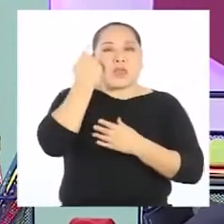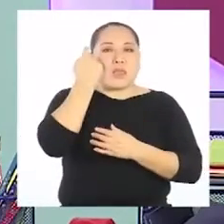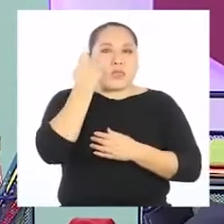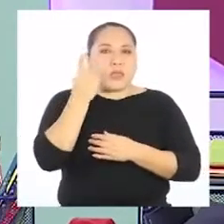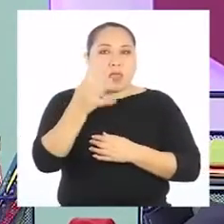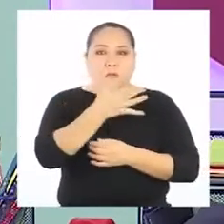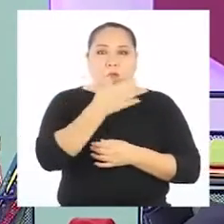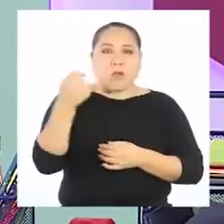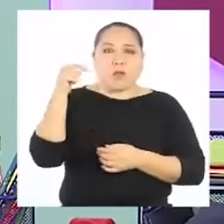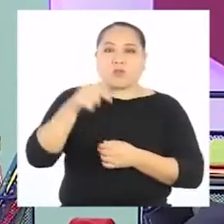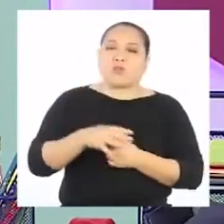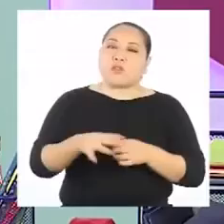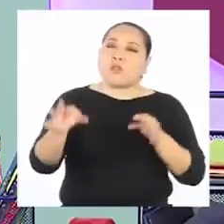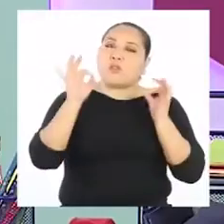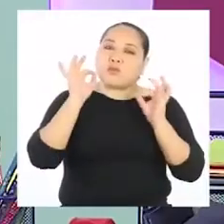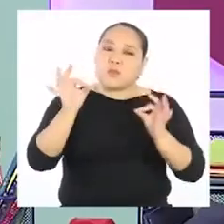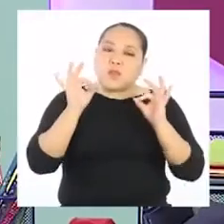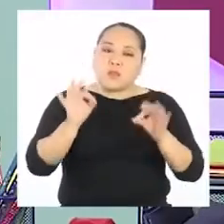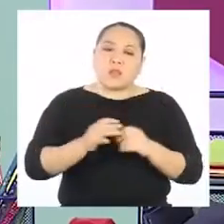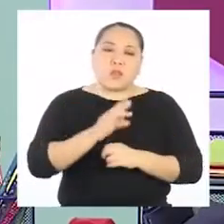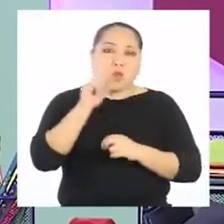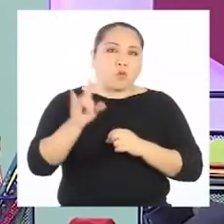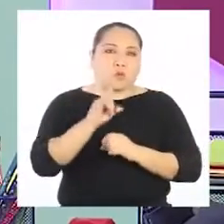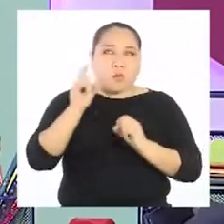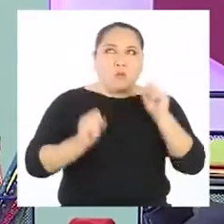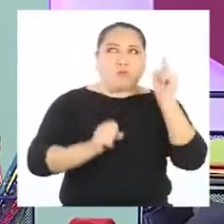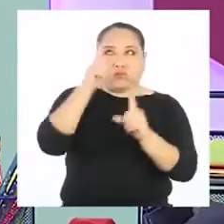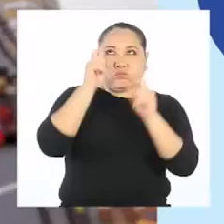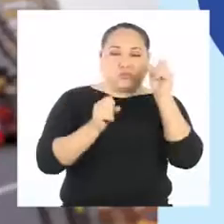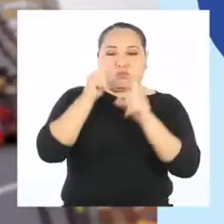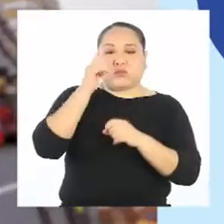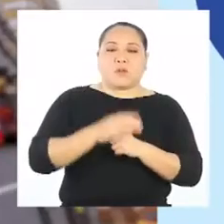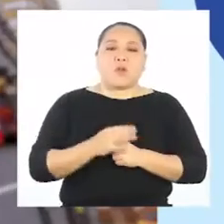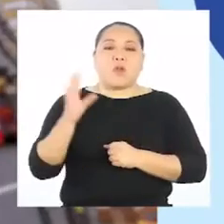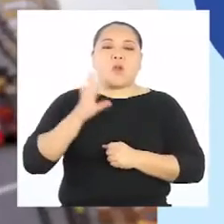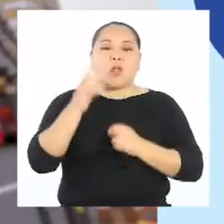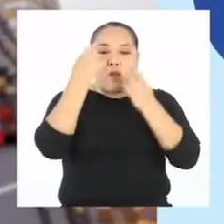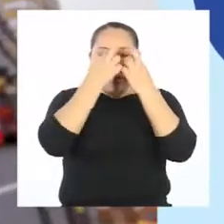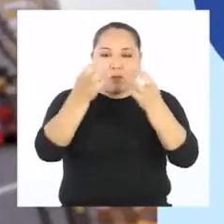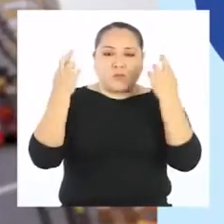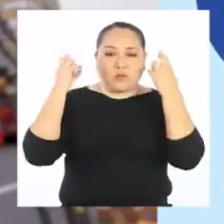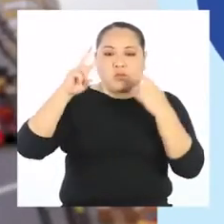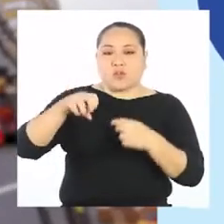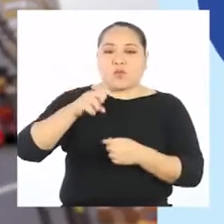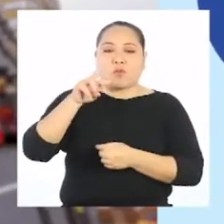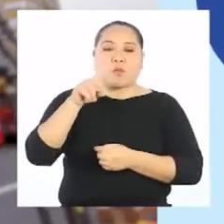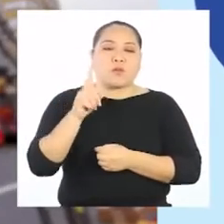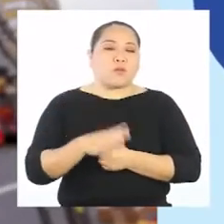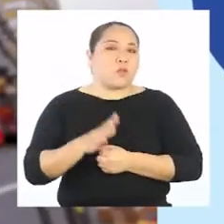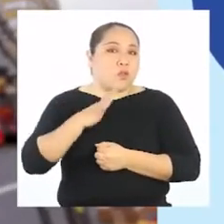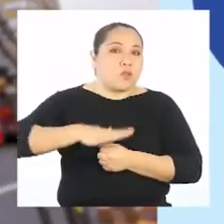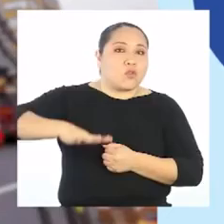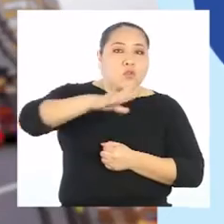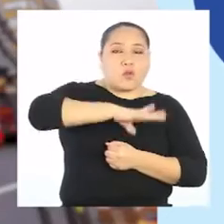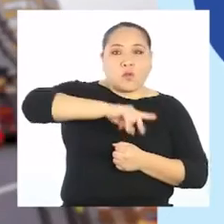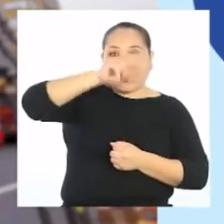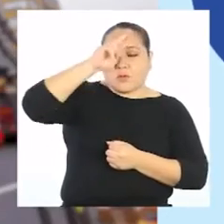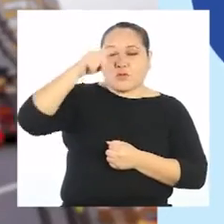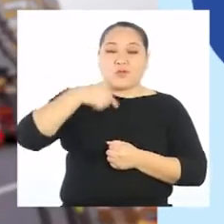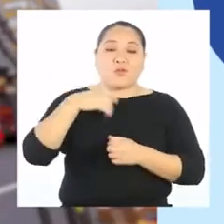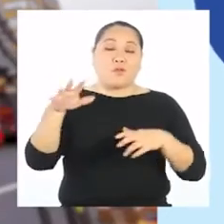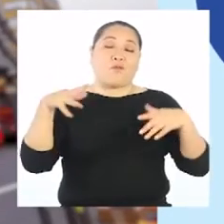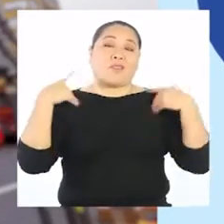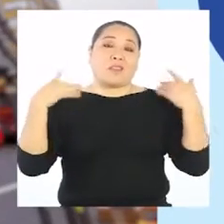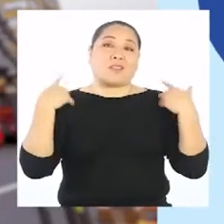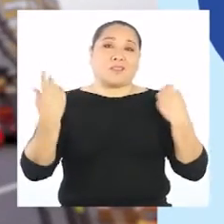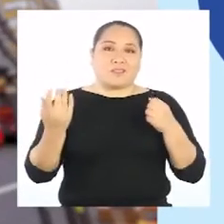a comprender mejor sobre los riesgos de usar pirotecnia. Hola a toda la promo 2021 de todo el Perú.